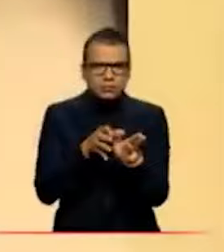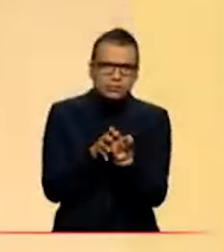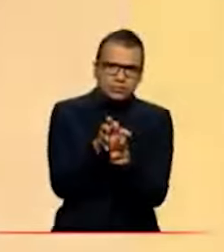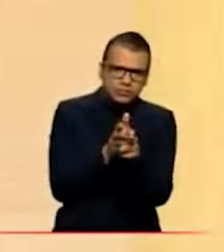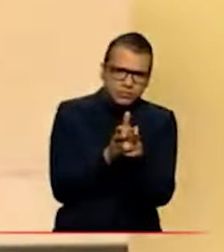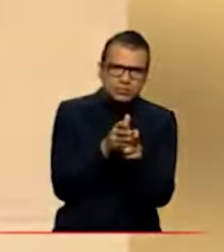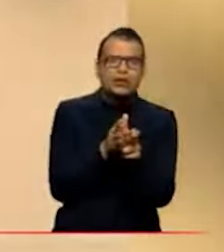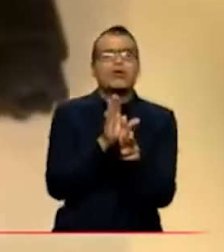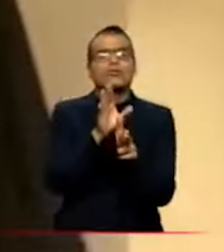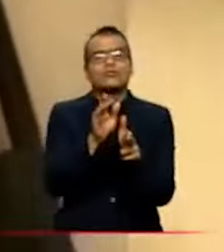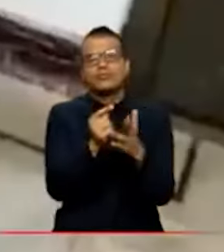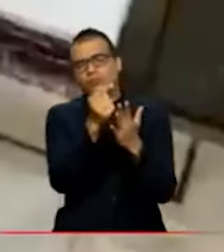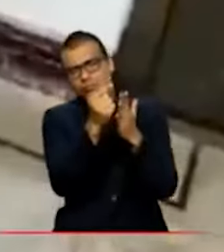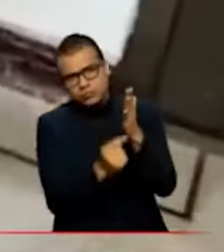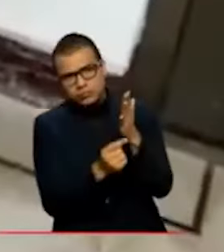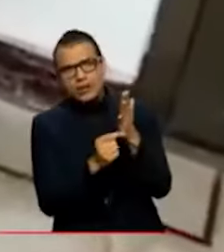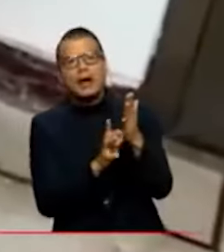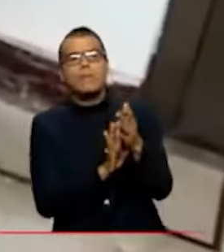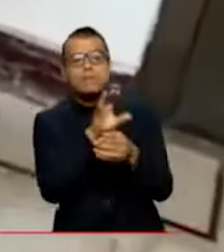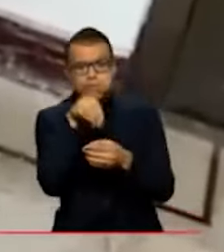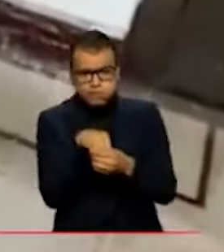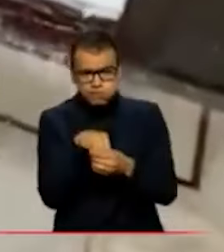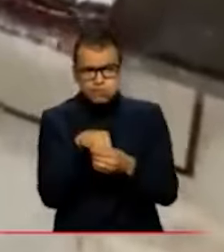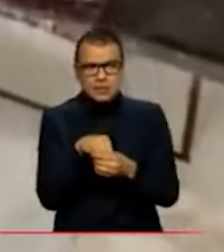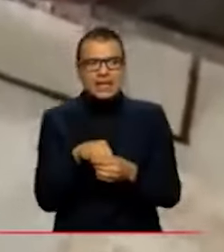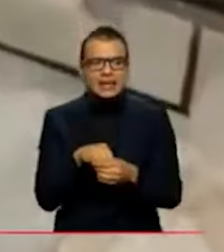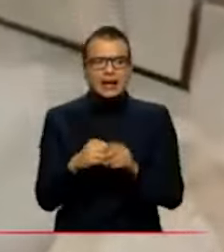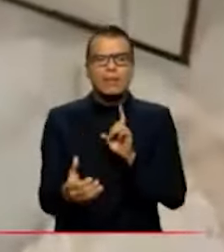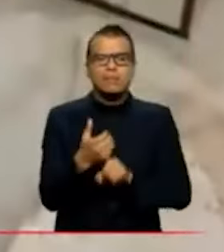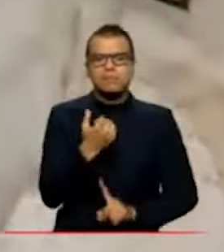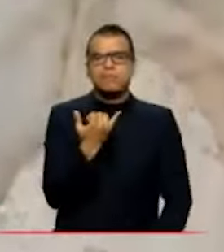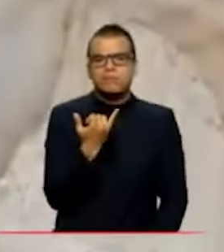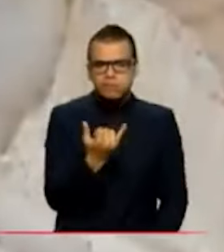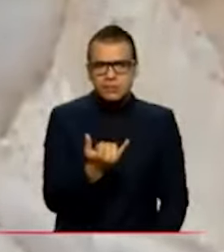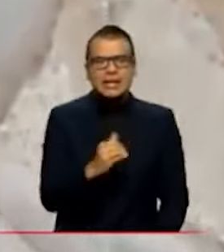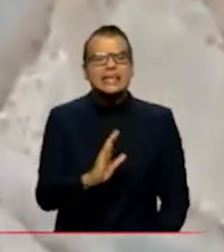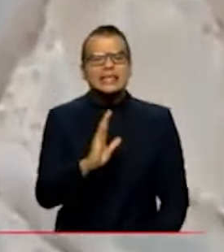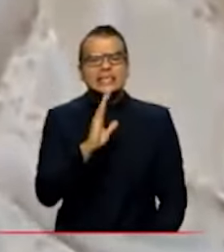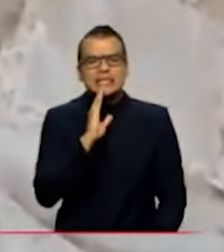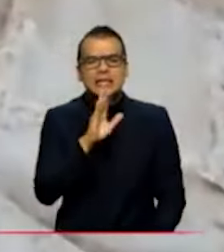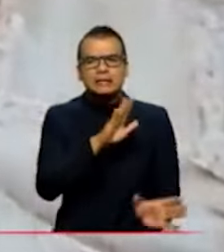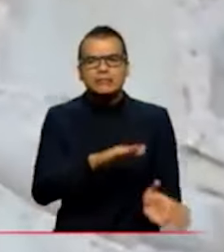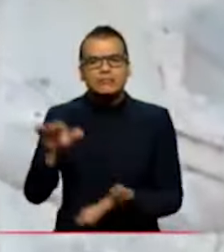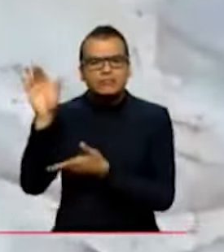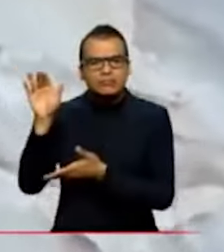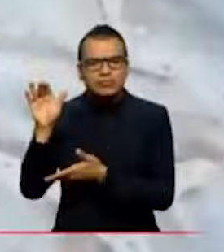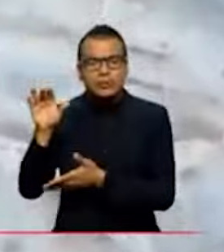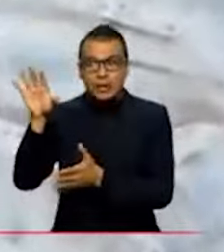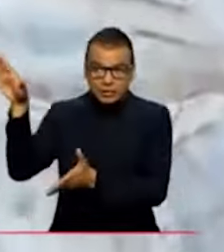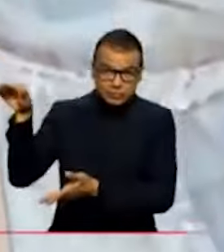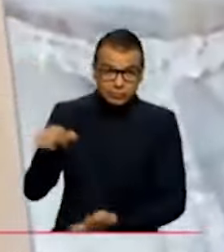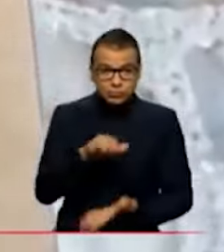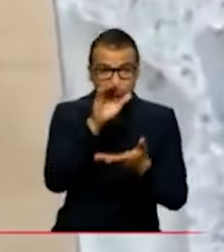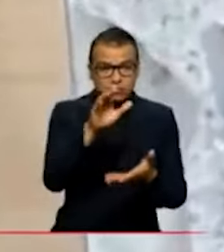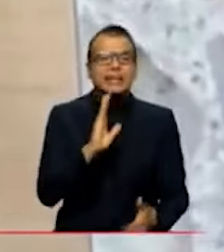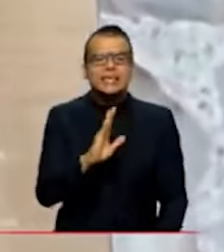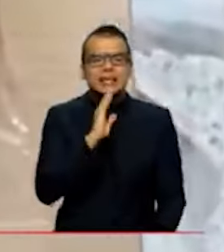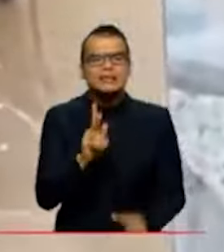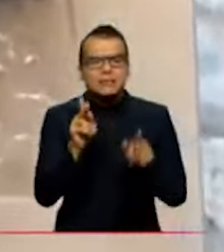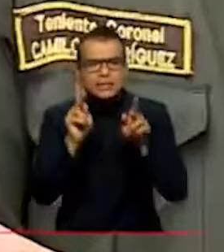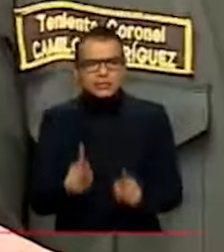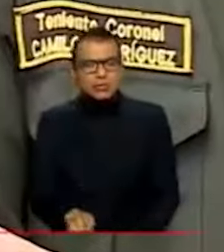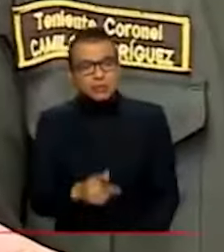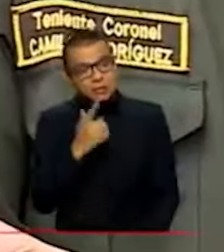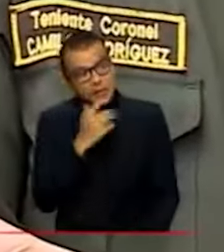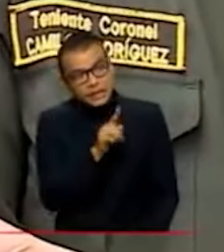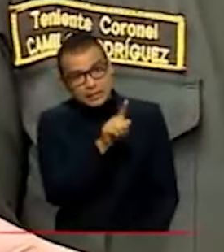relación al sitio para donde viene el destinatario de esos postales, se puede establecer que podrían ser utilizados por grupos al margen de